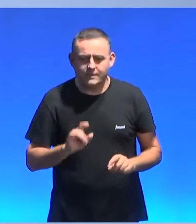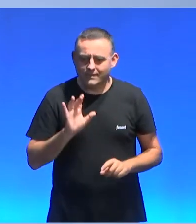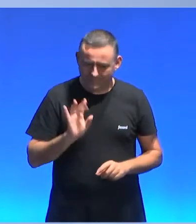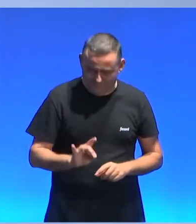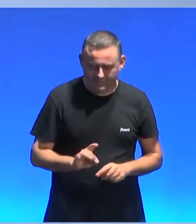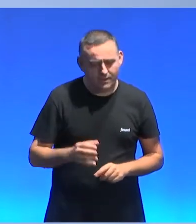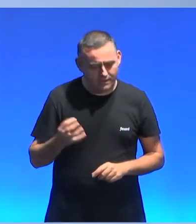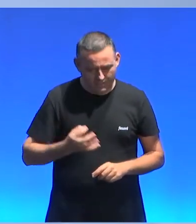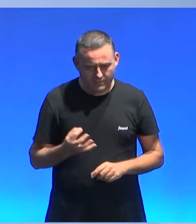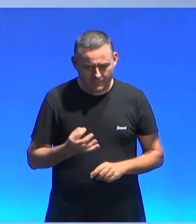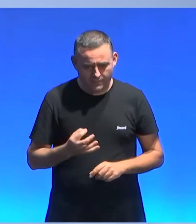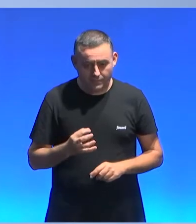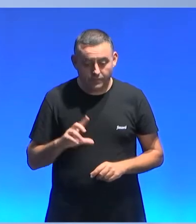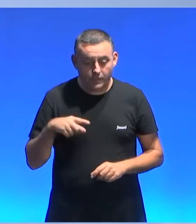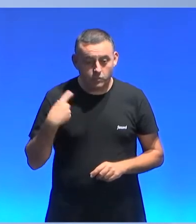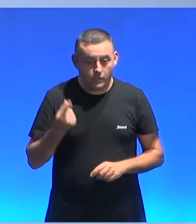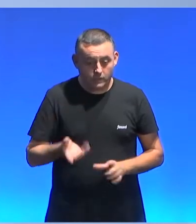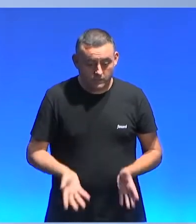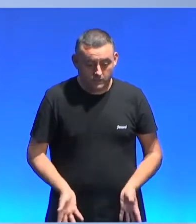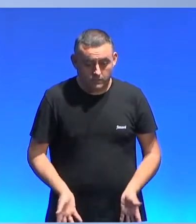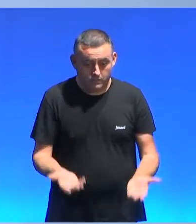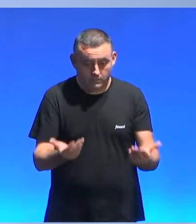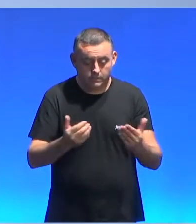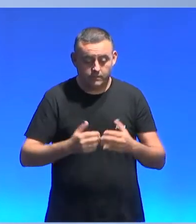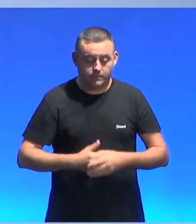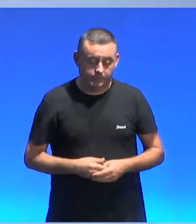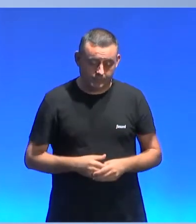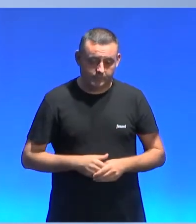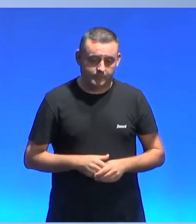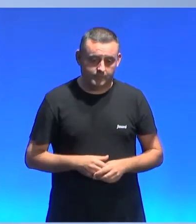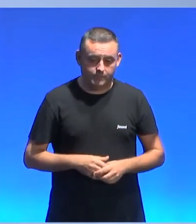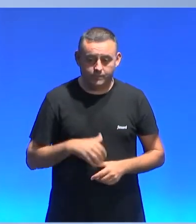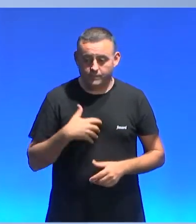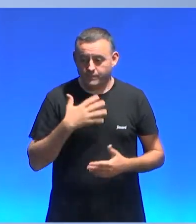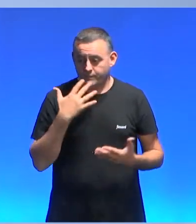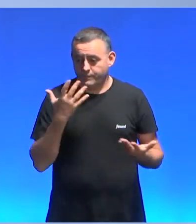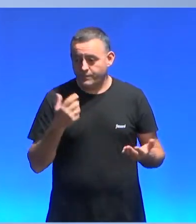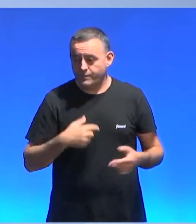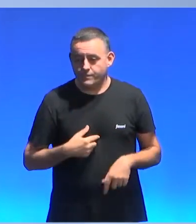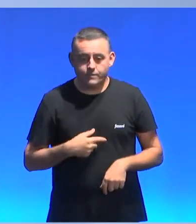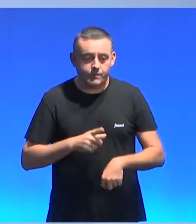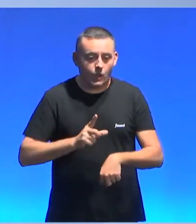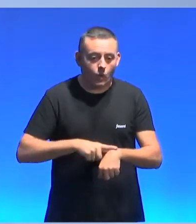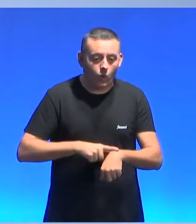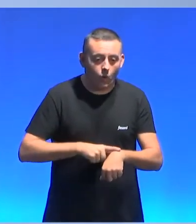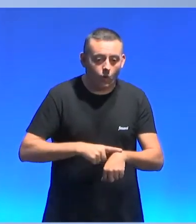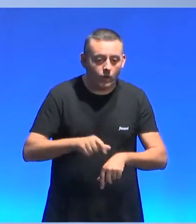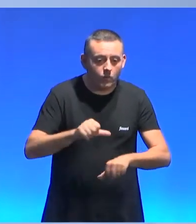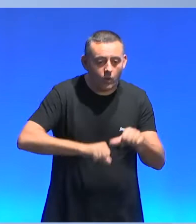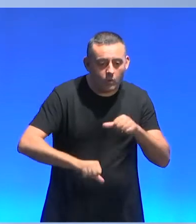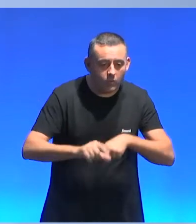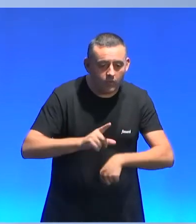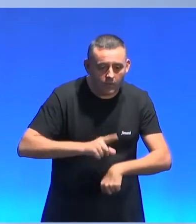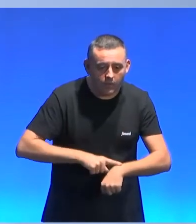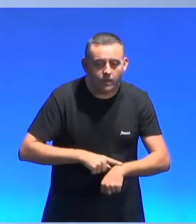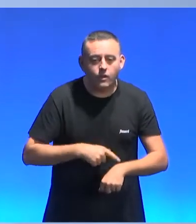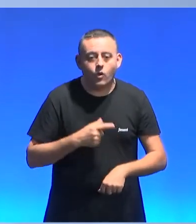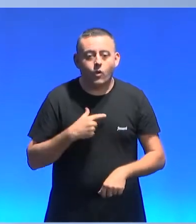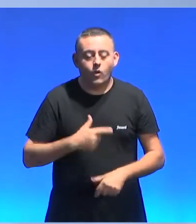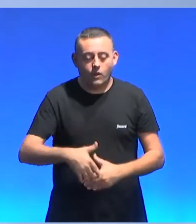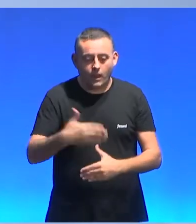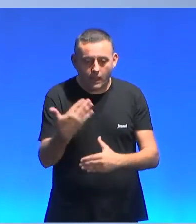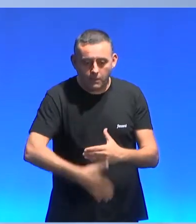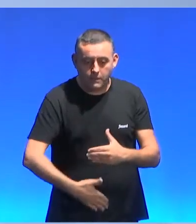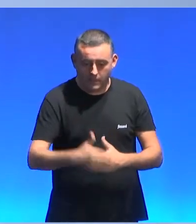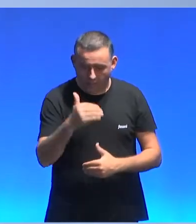nosotros de pequeños. A la hora de volver, no ir más allá de, no hacer muchas